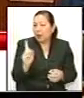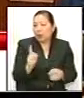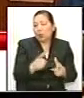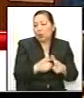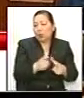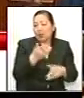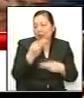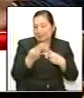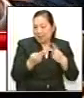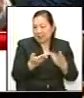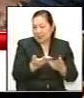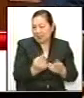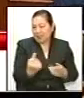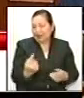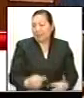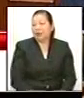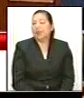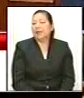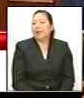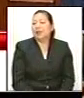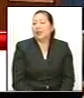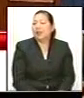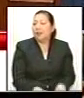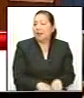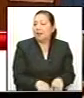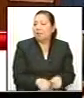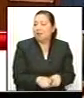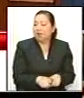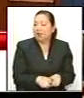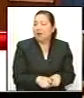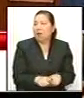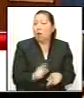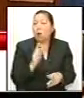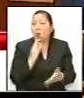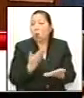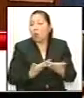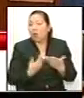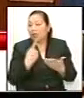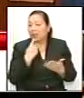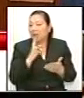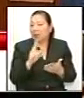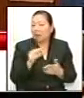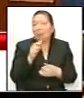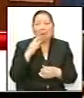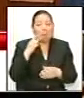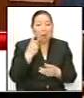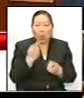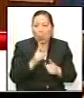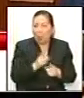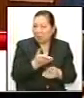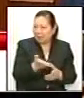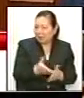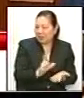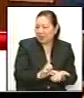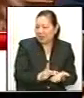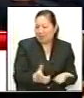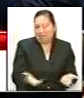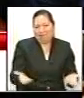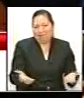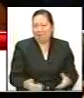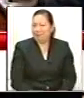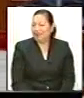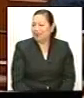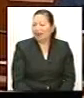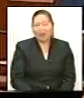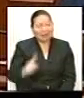lugares que ha visitado, cada uno de los señores, y también los que han fraguado cosas que dicen que fueron a Puno cuando han debido estar en Lima.